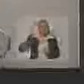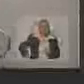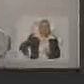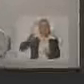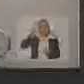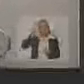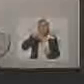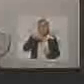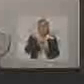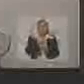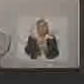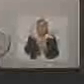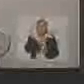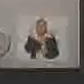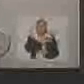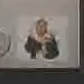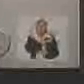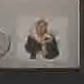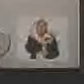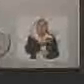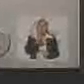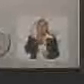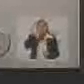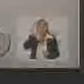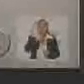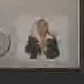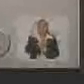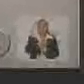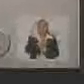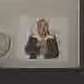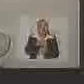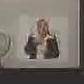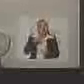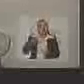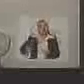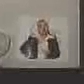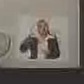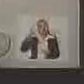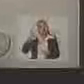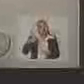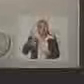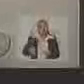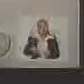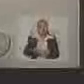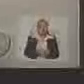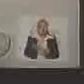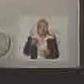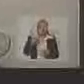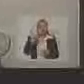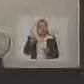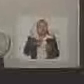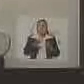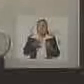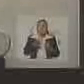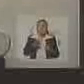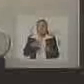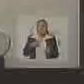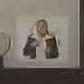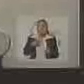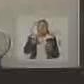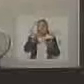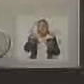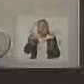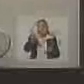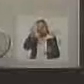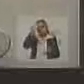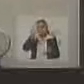Benito Juárez. Gobernamos y gobernamos bien. Perfecto, Nadie. Esa es la experiencia que pongo a tus